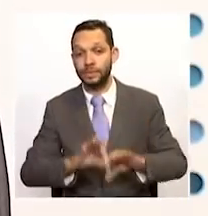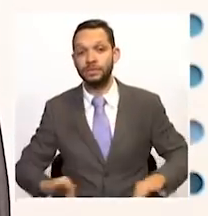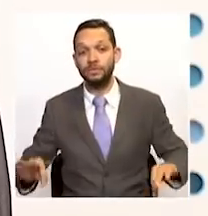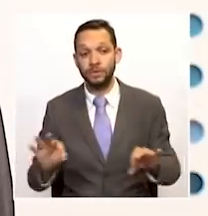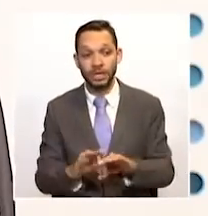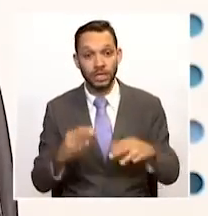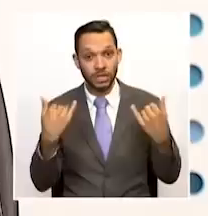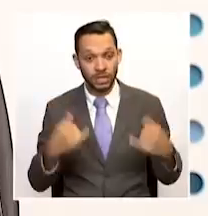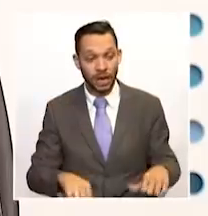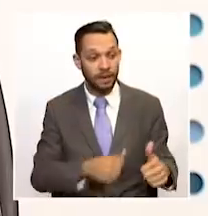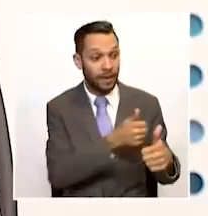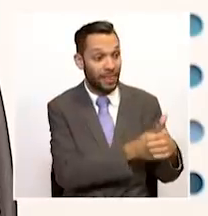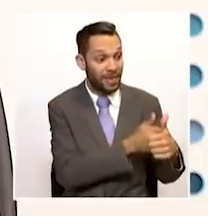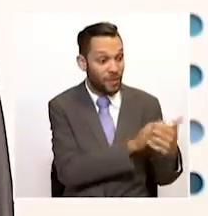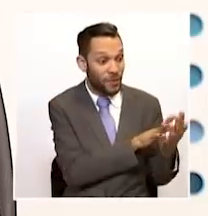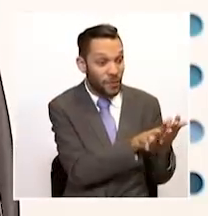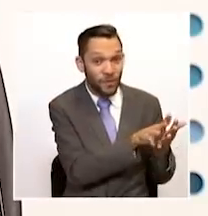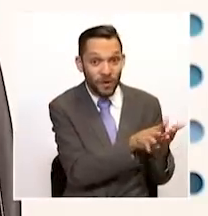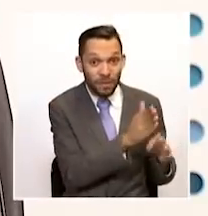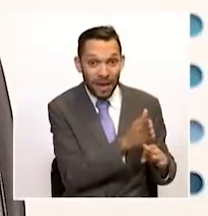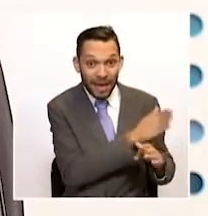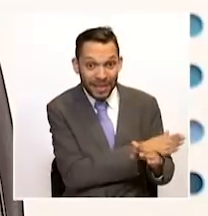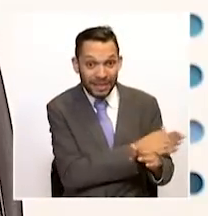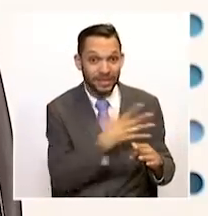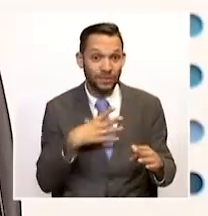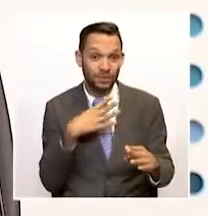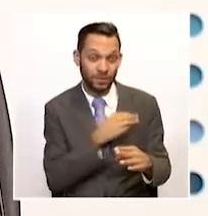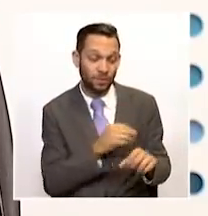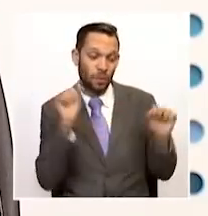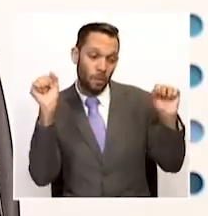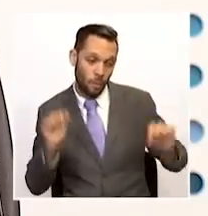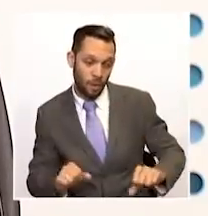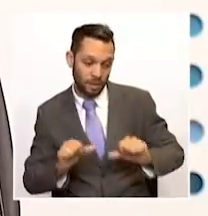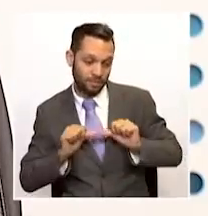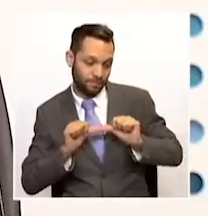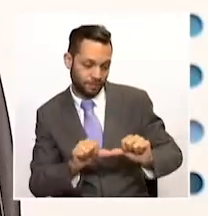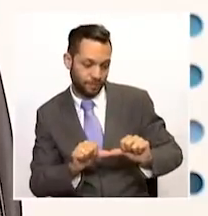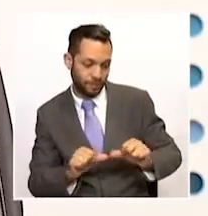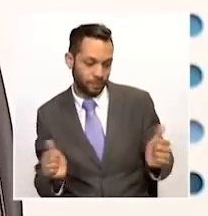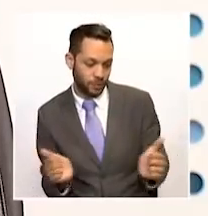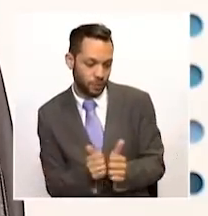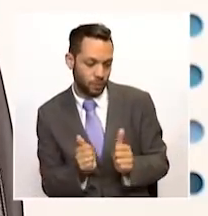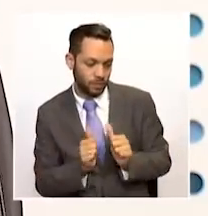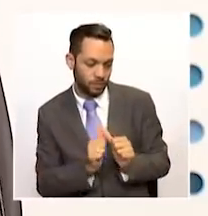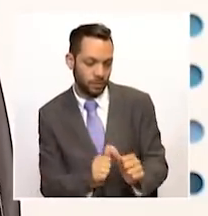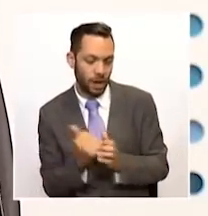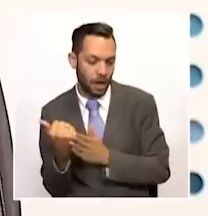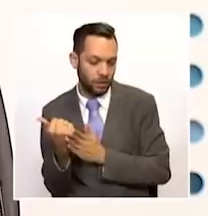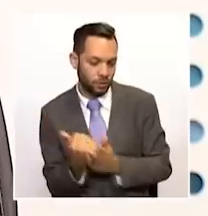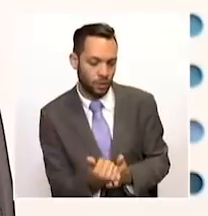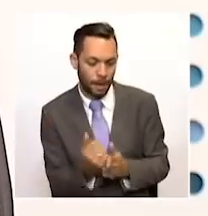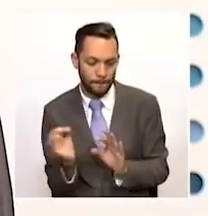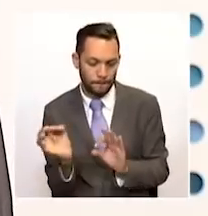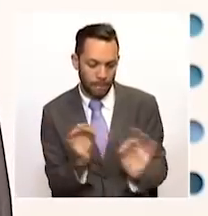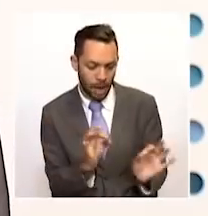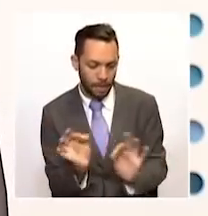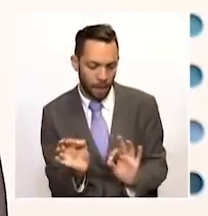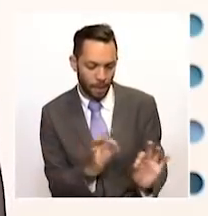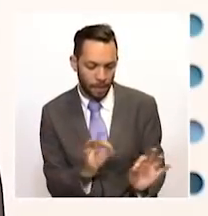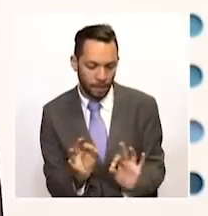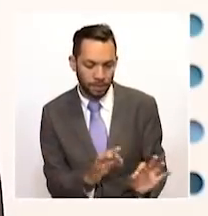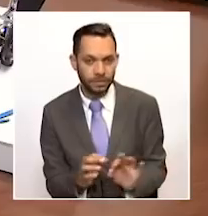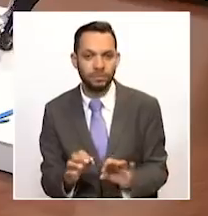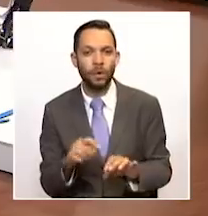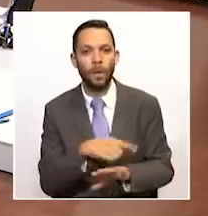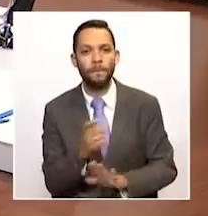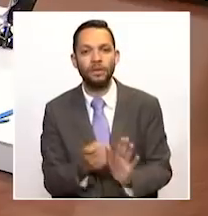temas que tocan es que desde el punto de vista del laboratorio nosotros podemos aportar al diagnóstico y podemos ayudar a hacer prevención y que no ocurra en este tipo de